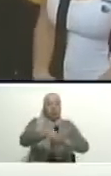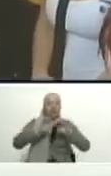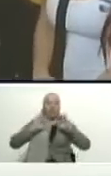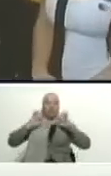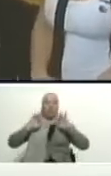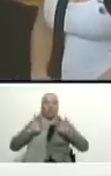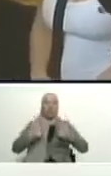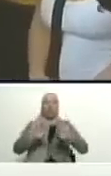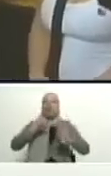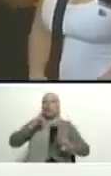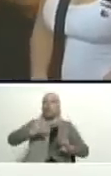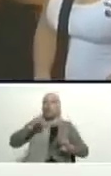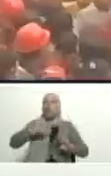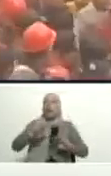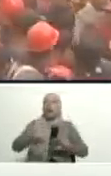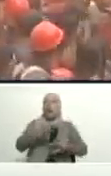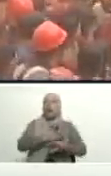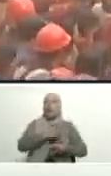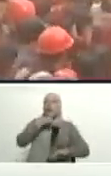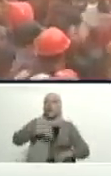haya hecho en la historia de Venezuela.